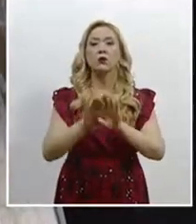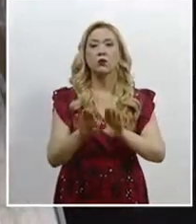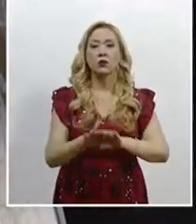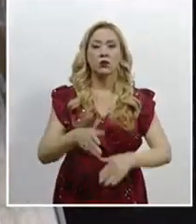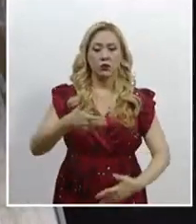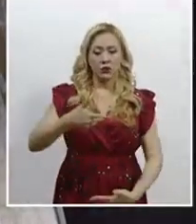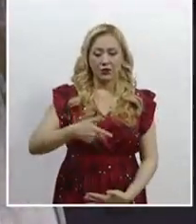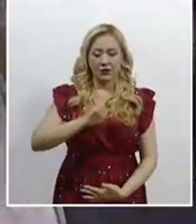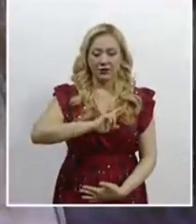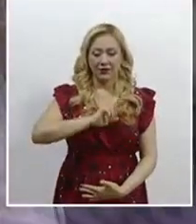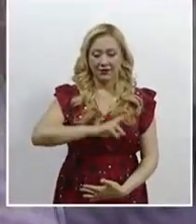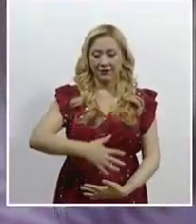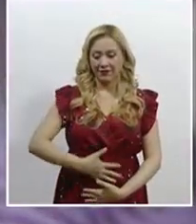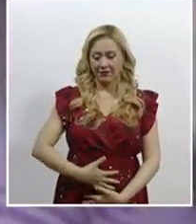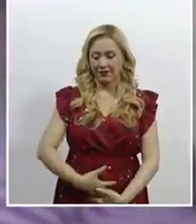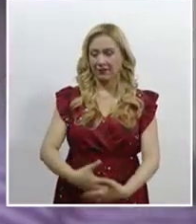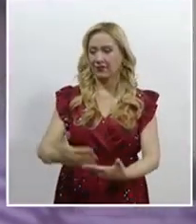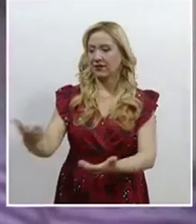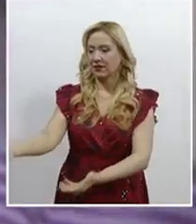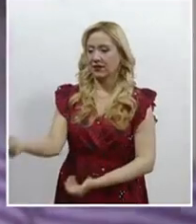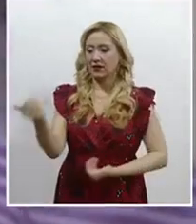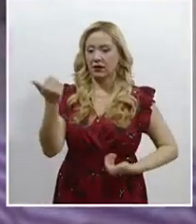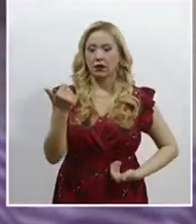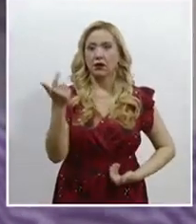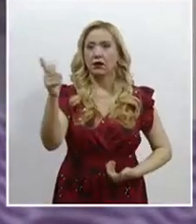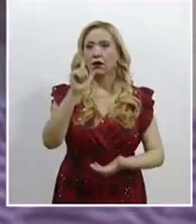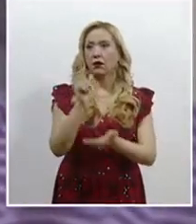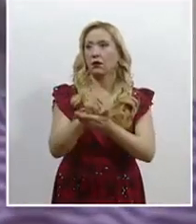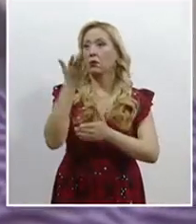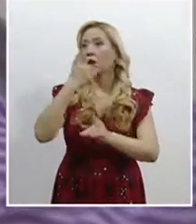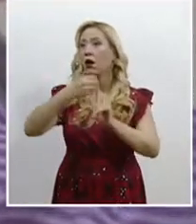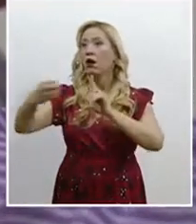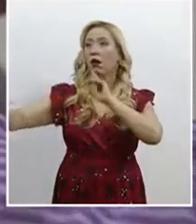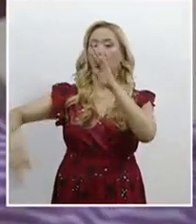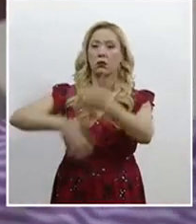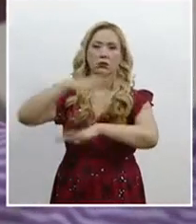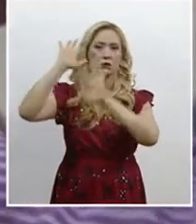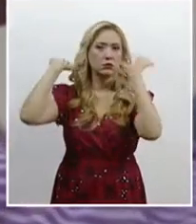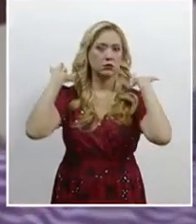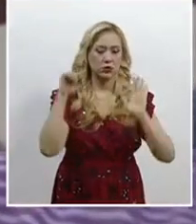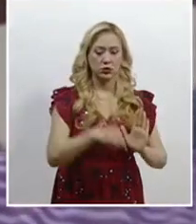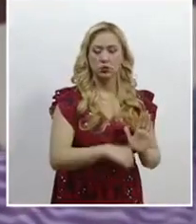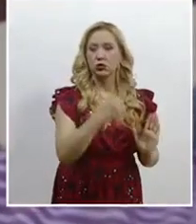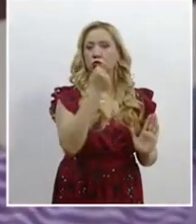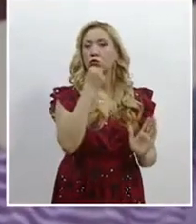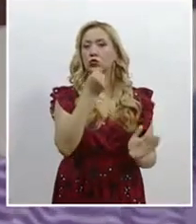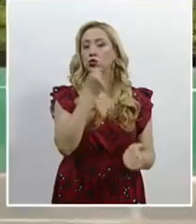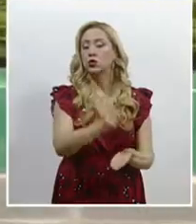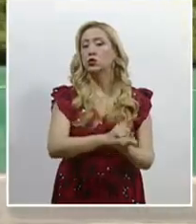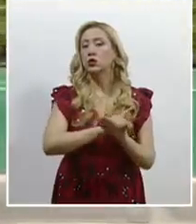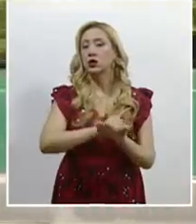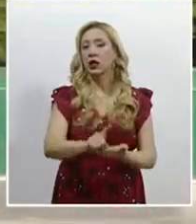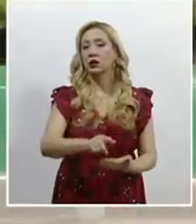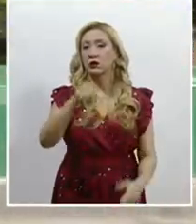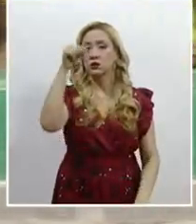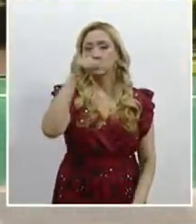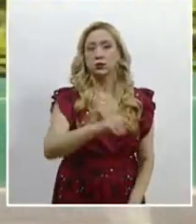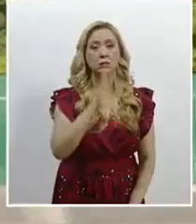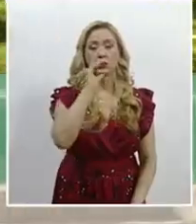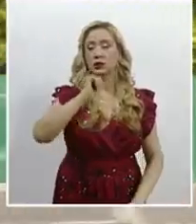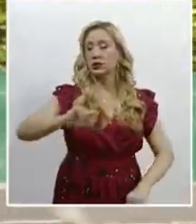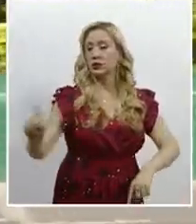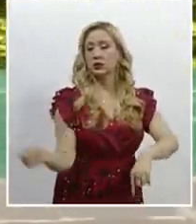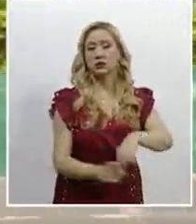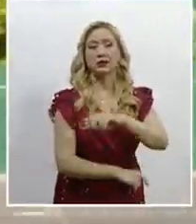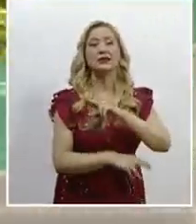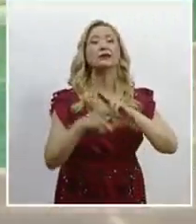a cabo dicho registro, pues de acuerdo con el artículo 1 constitucional se establece que los derechos humanos de las personas no podrán